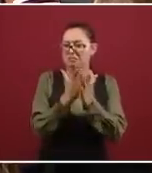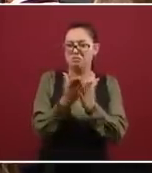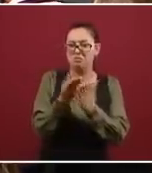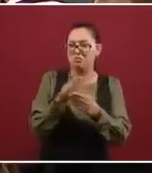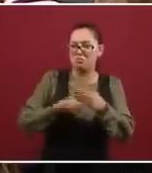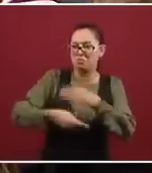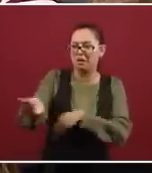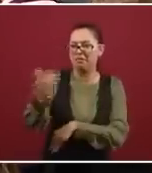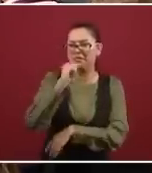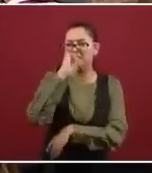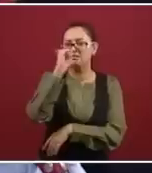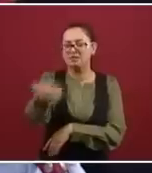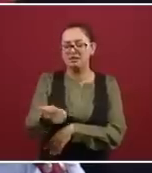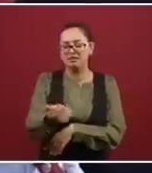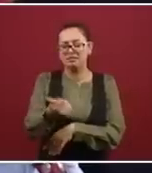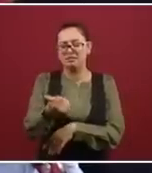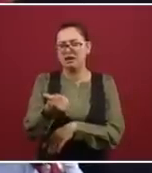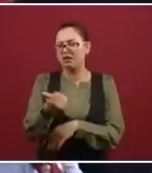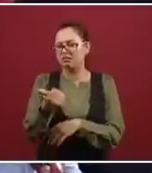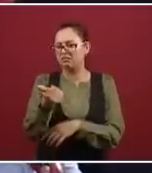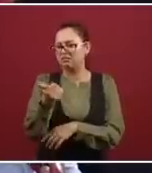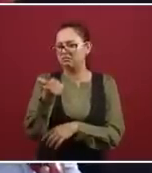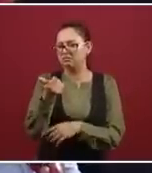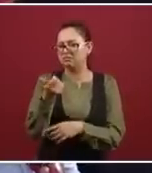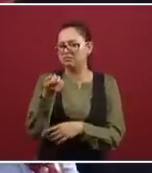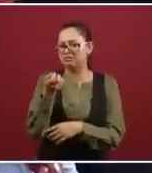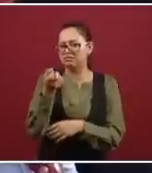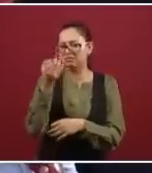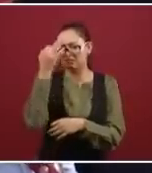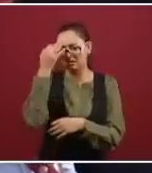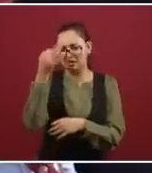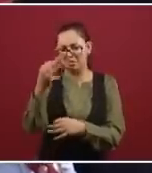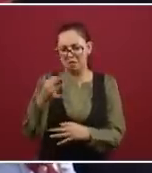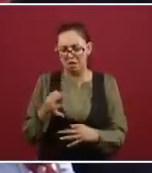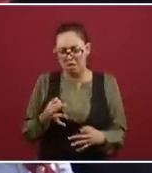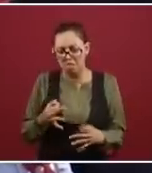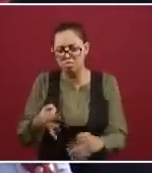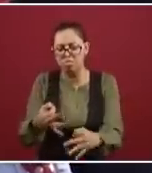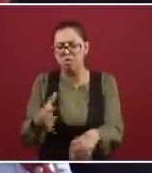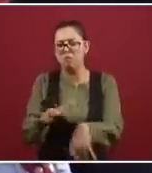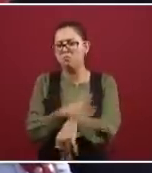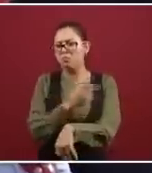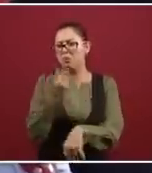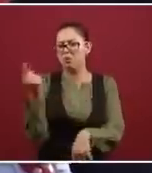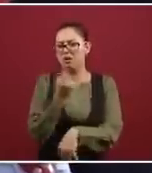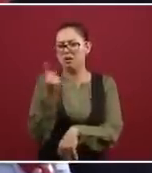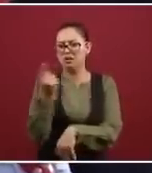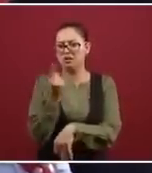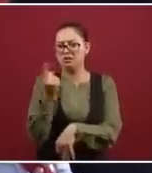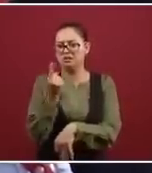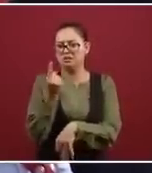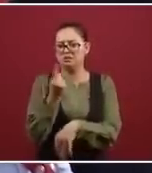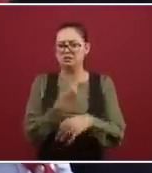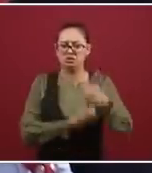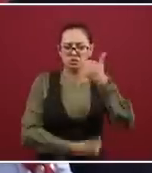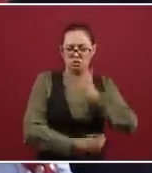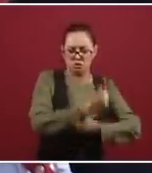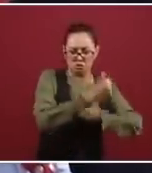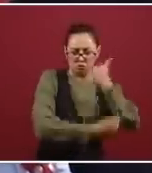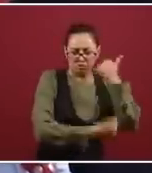y saber si este retraso ocurrió a partir de que se retrasó la